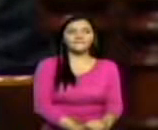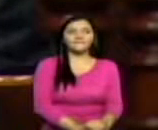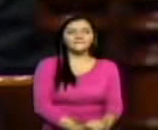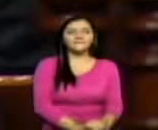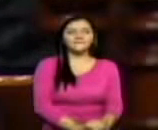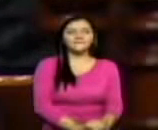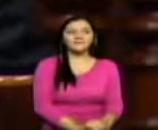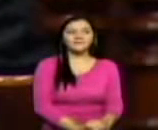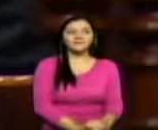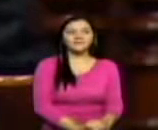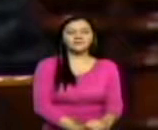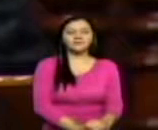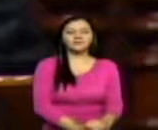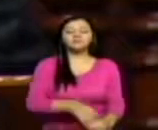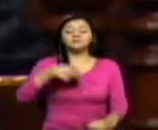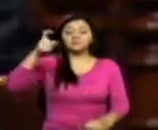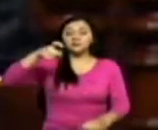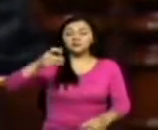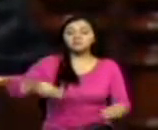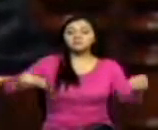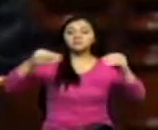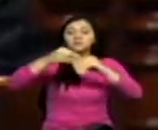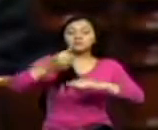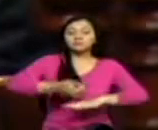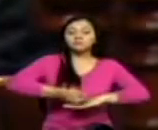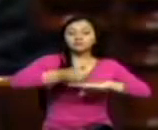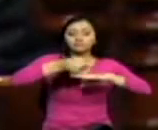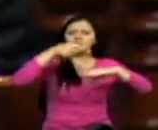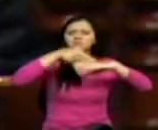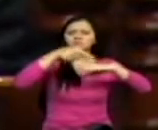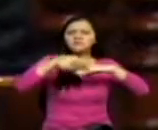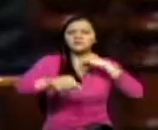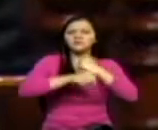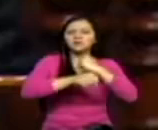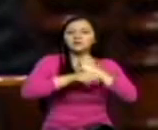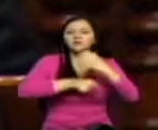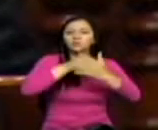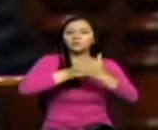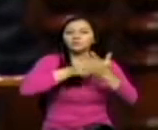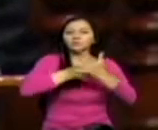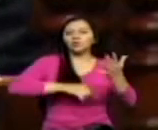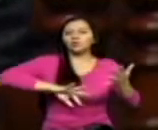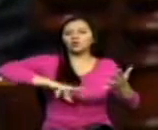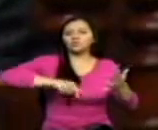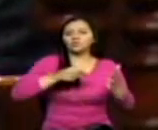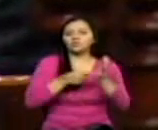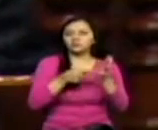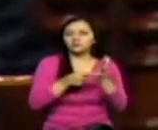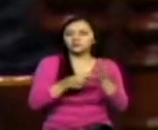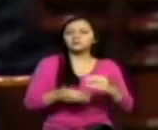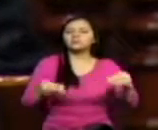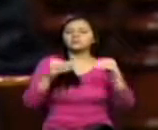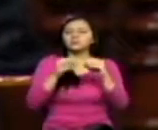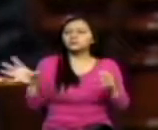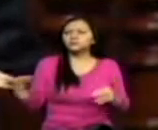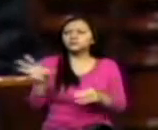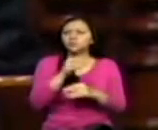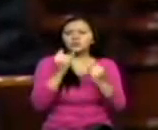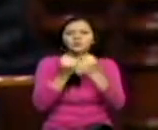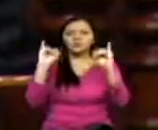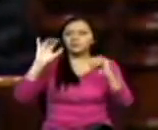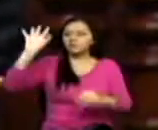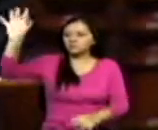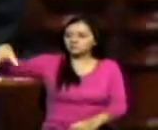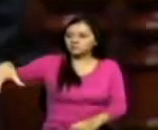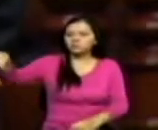Necesitamos también una autoridad especial dedicada a luchar contra la corrupción con toda la